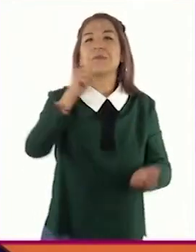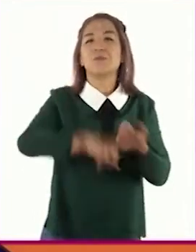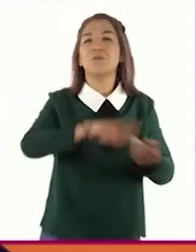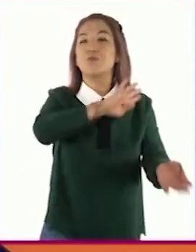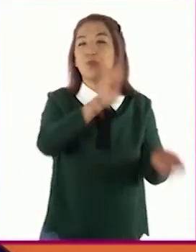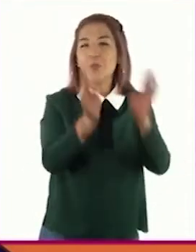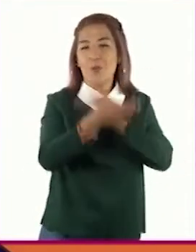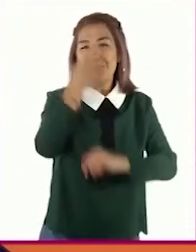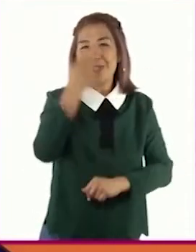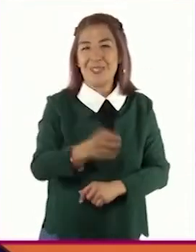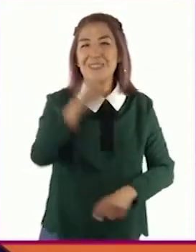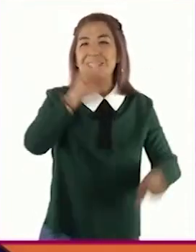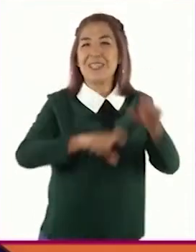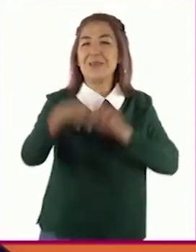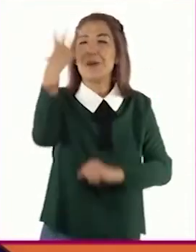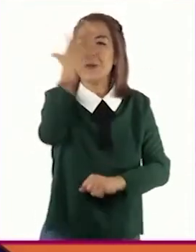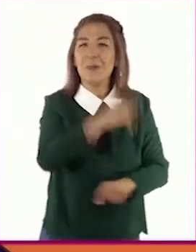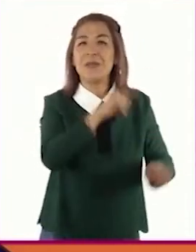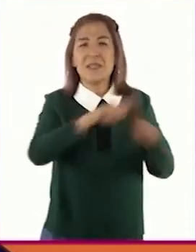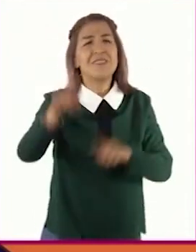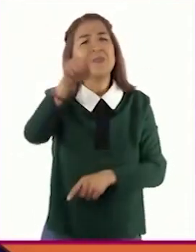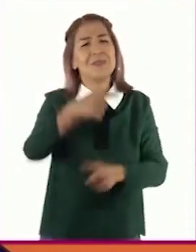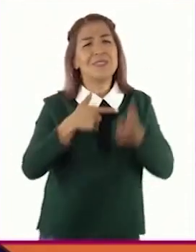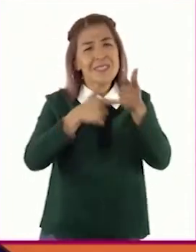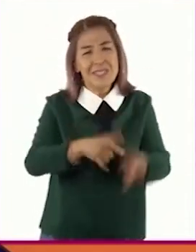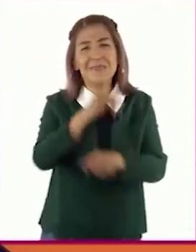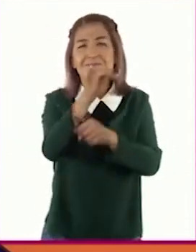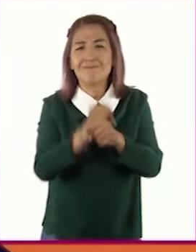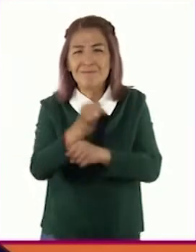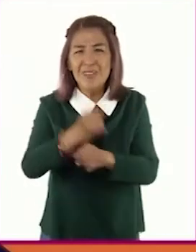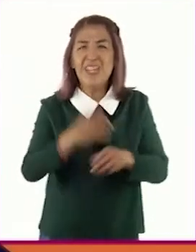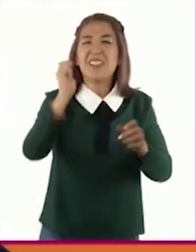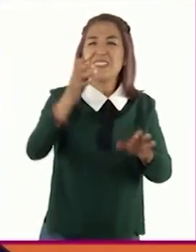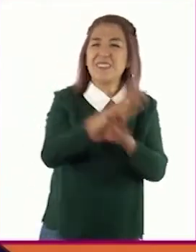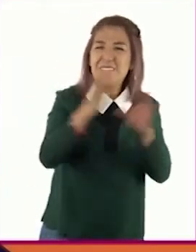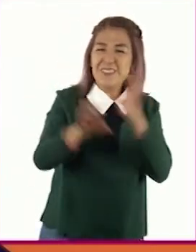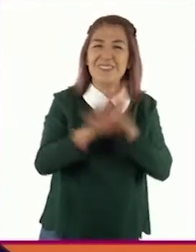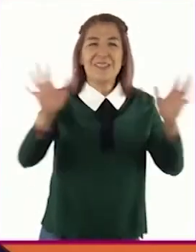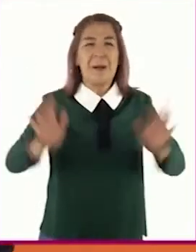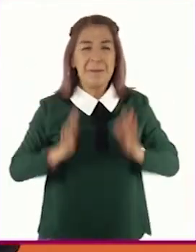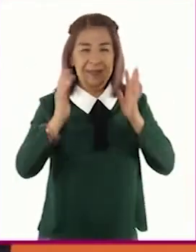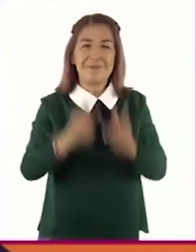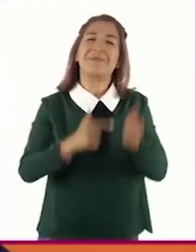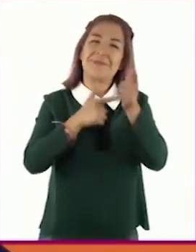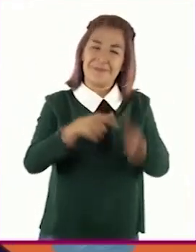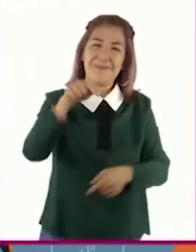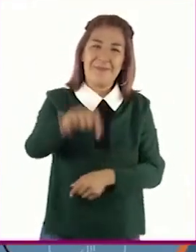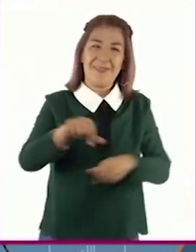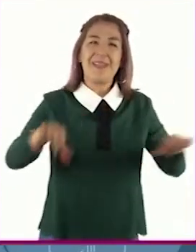química. Sigan investigando, cuestionando y sorprendiéndose. Comencemos con la actividad.